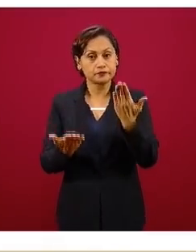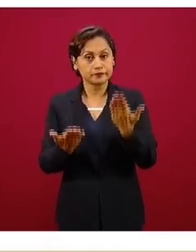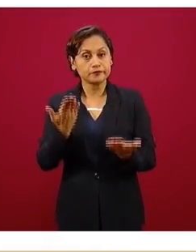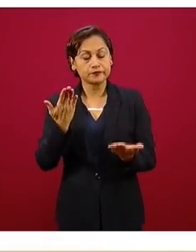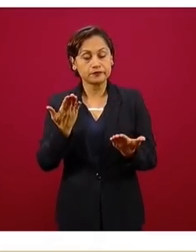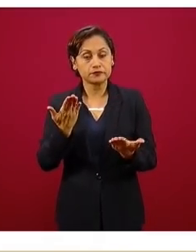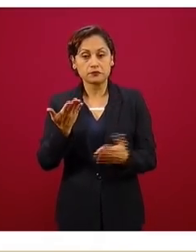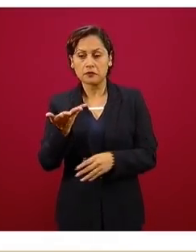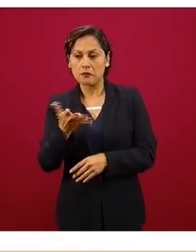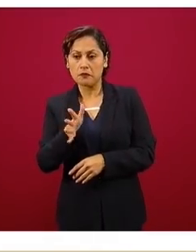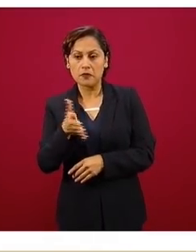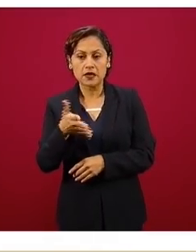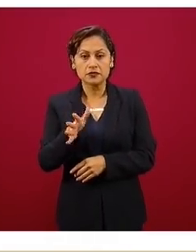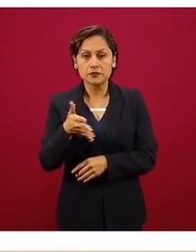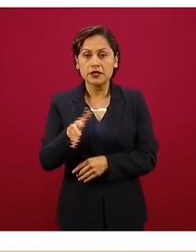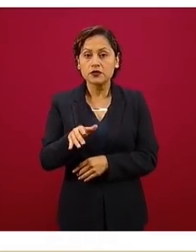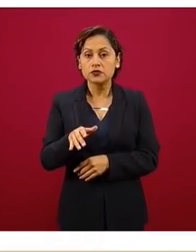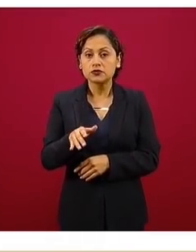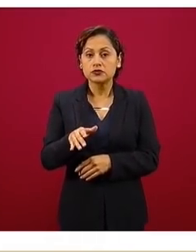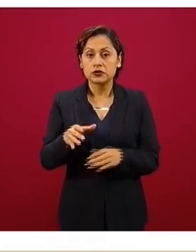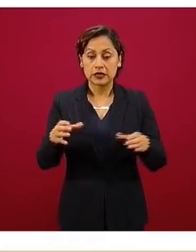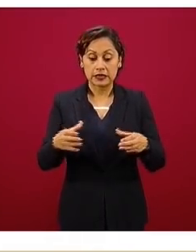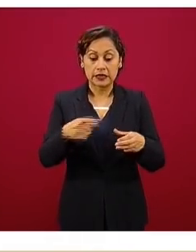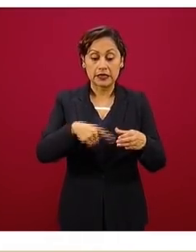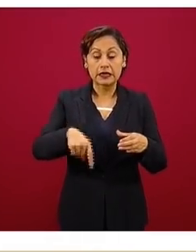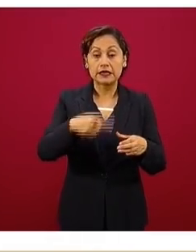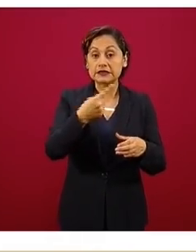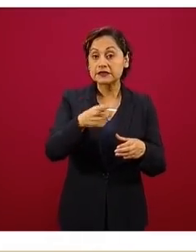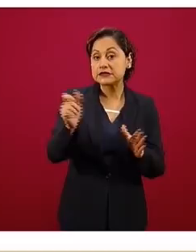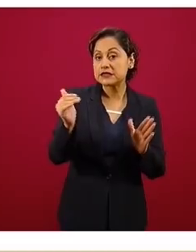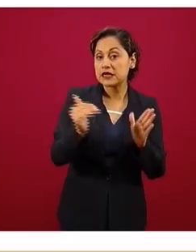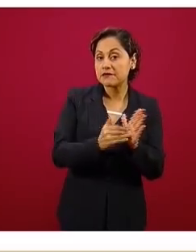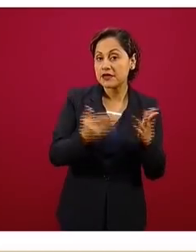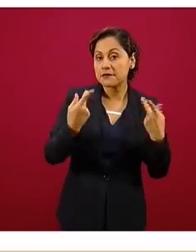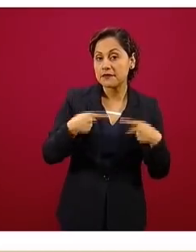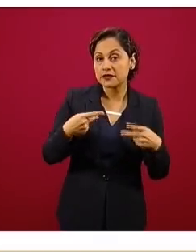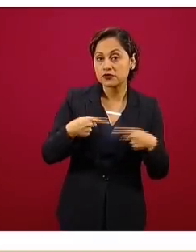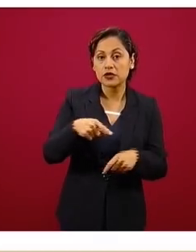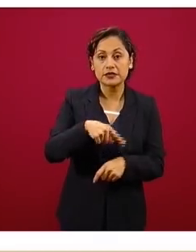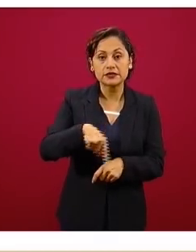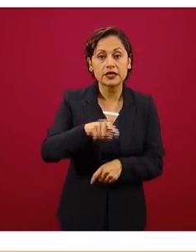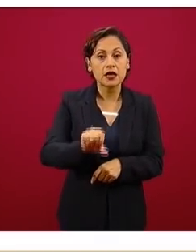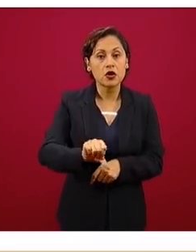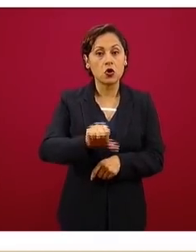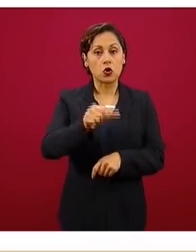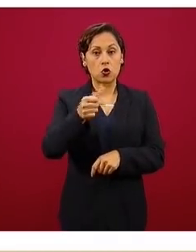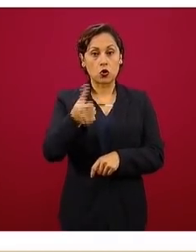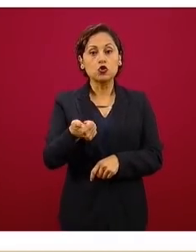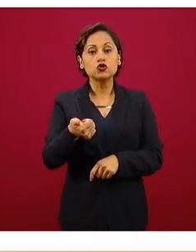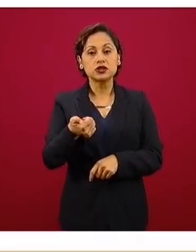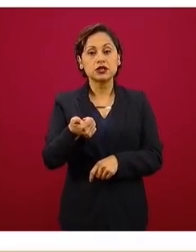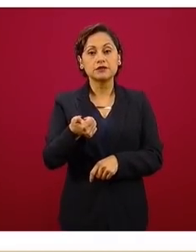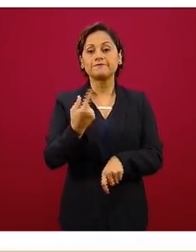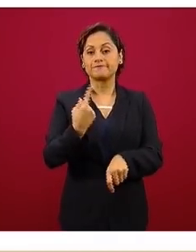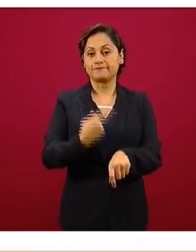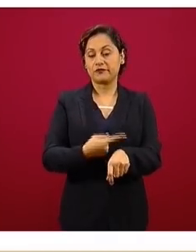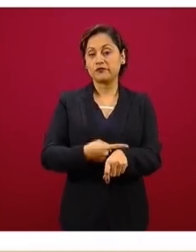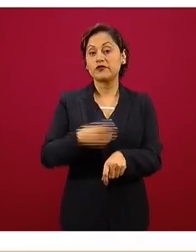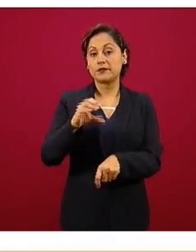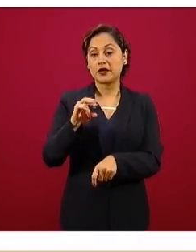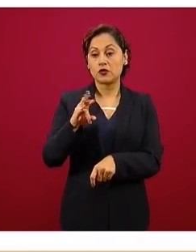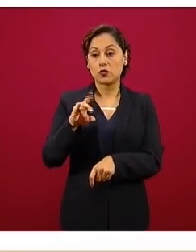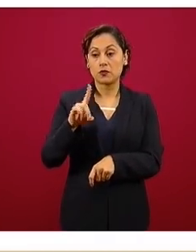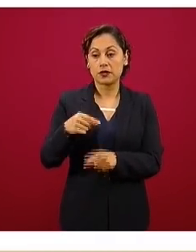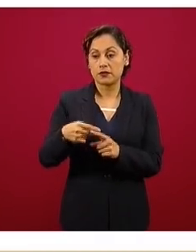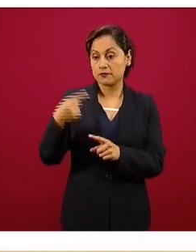Casi 11 personas por cada 100.000 en México han tenido COVID en los